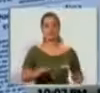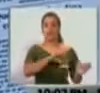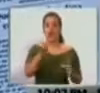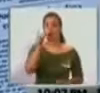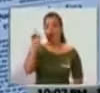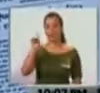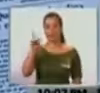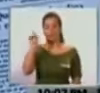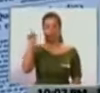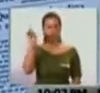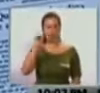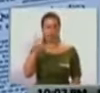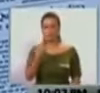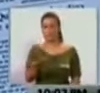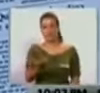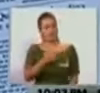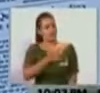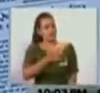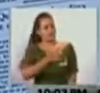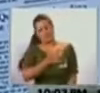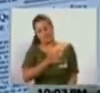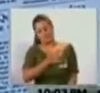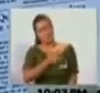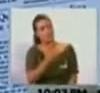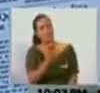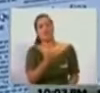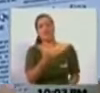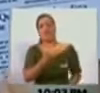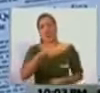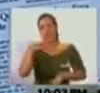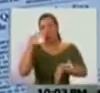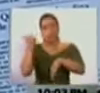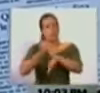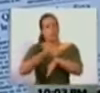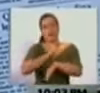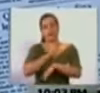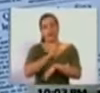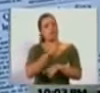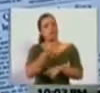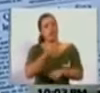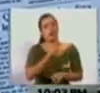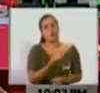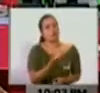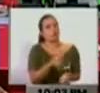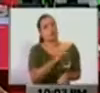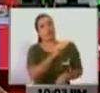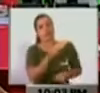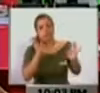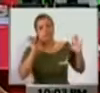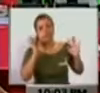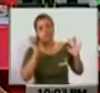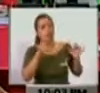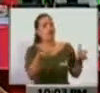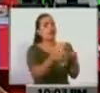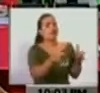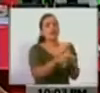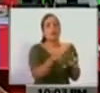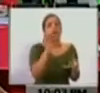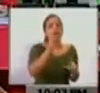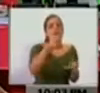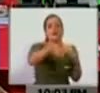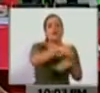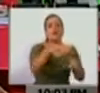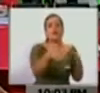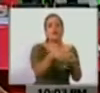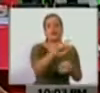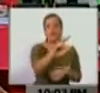Soy una víctima de la charca putrefacta en que se ha convertido la política venezolana. Ustedes saben que charca es la